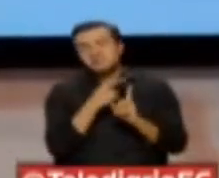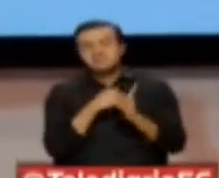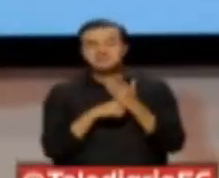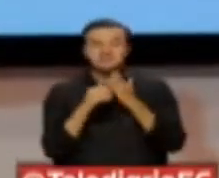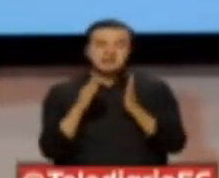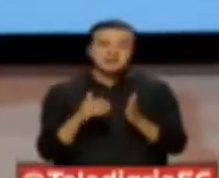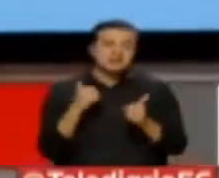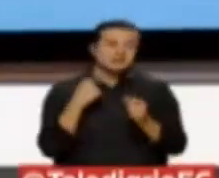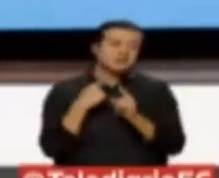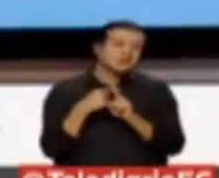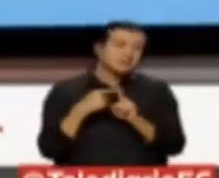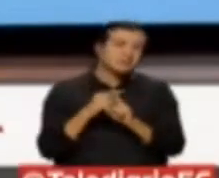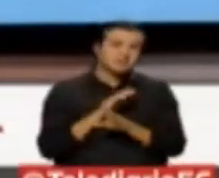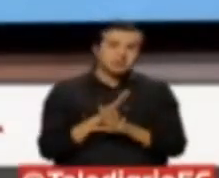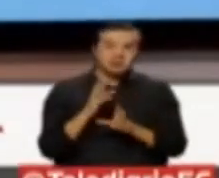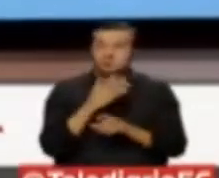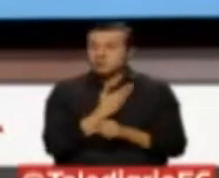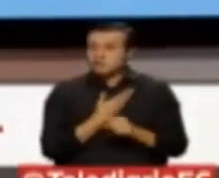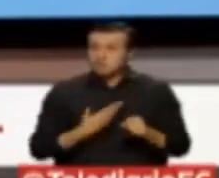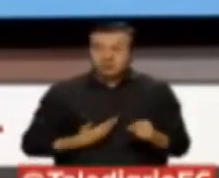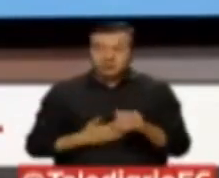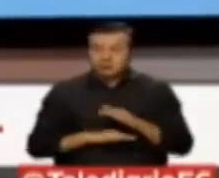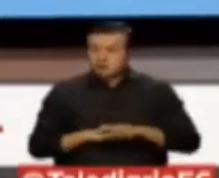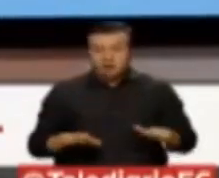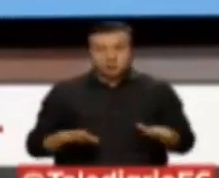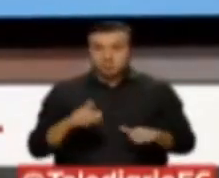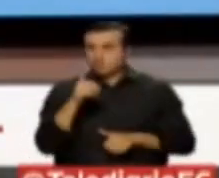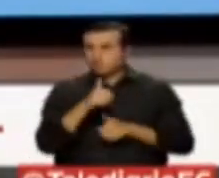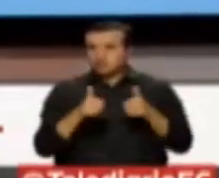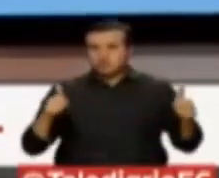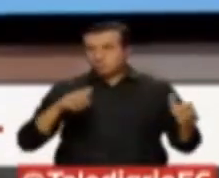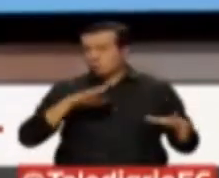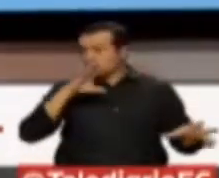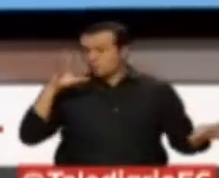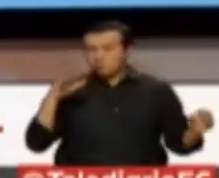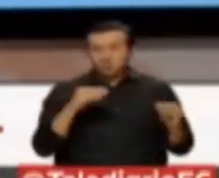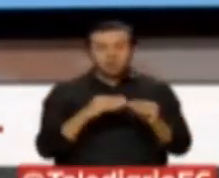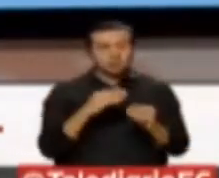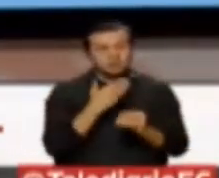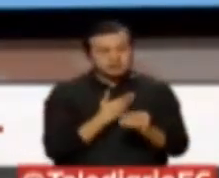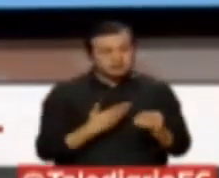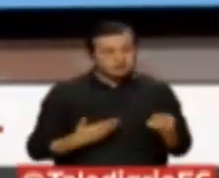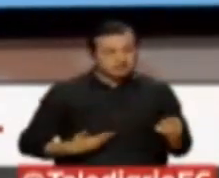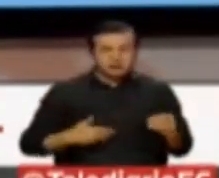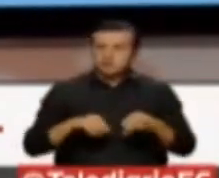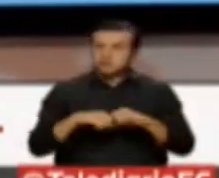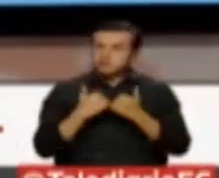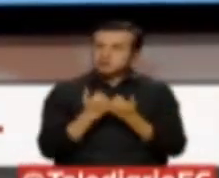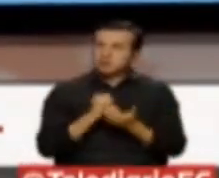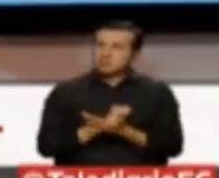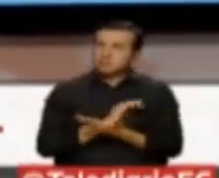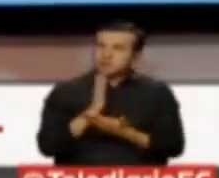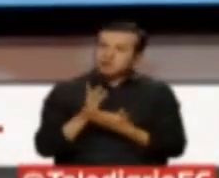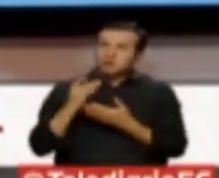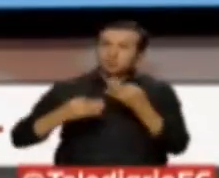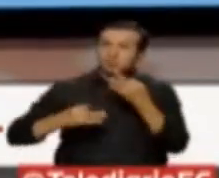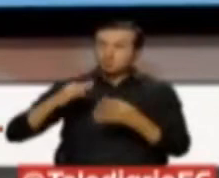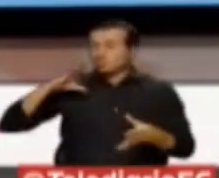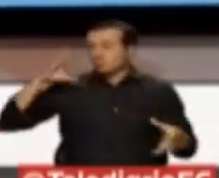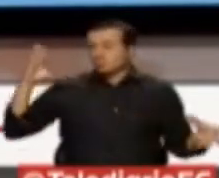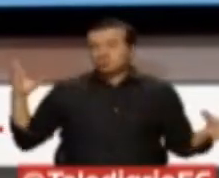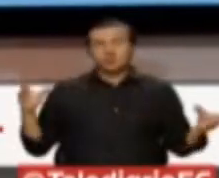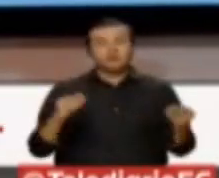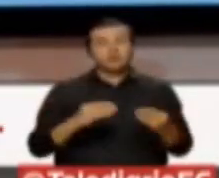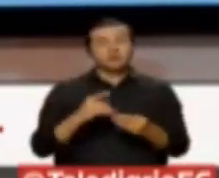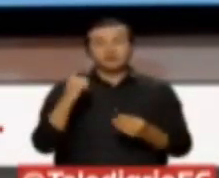ministro o del poder ejecutivo sino de todos los poderes del estado hablemos del poder ejecutivo el poder legislativo el poder judicial todos